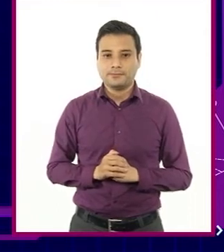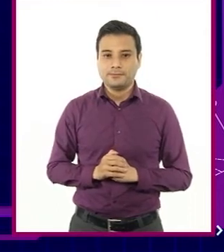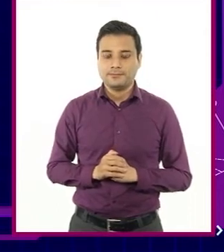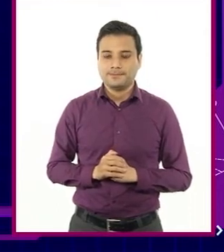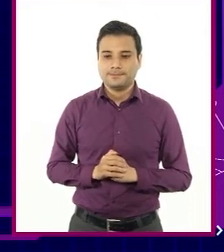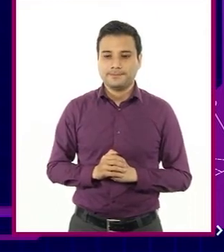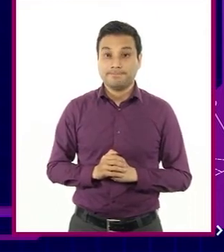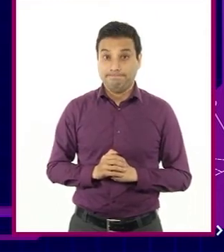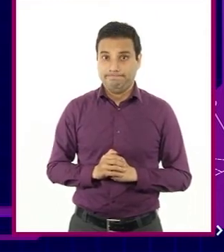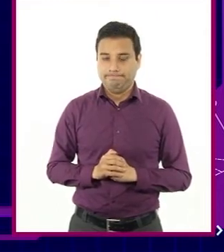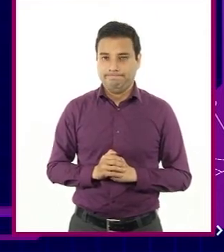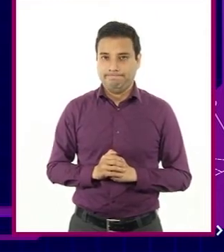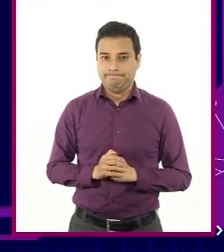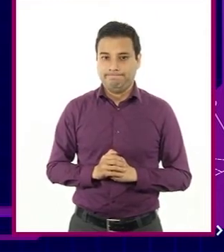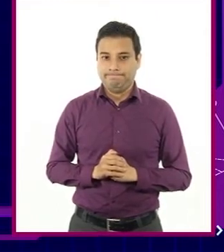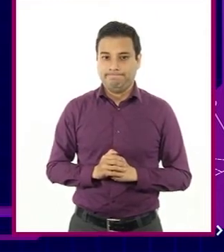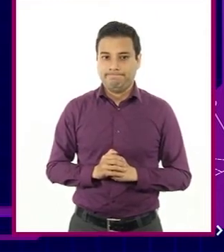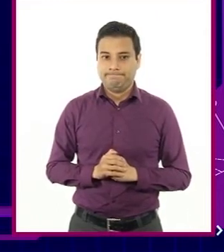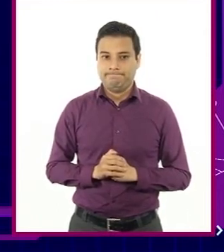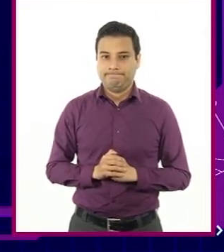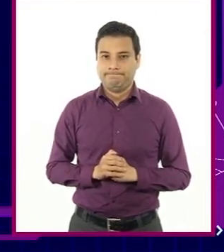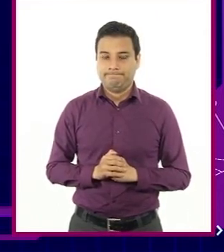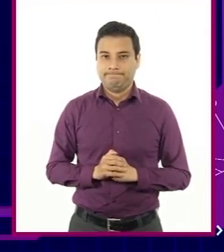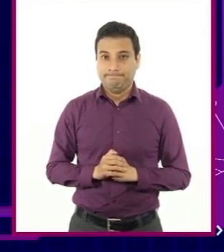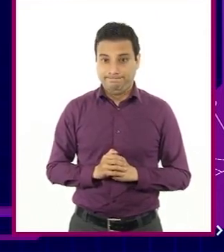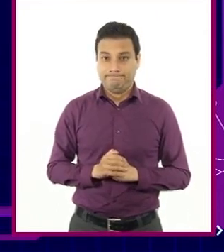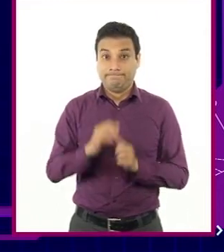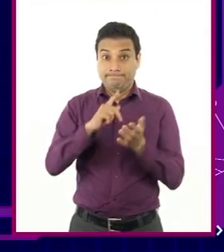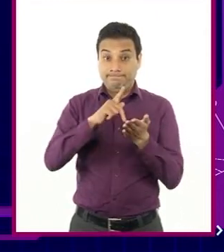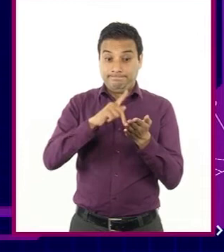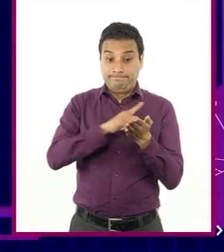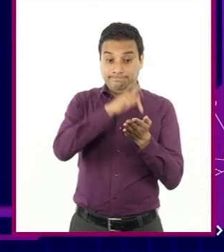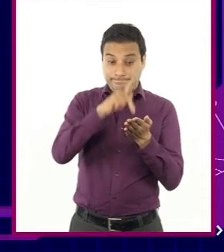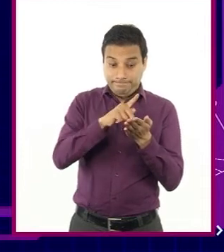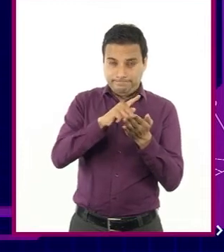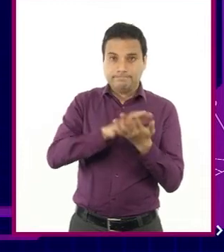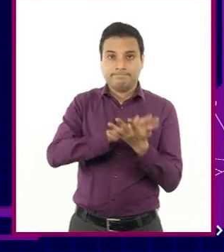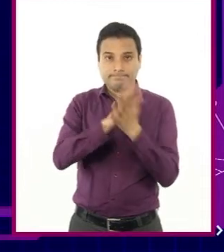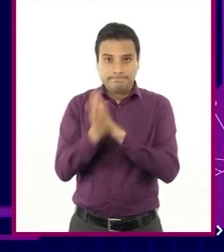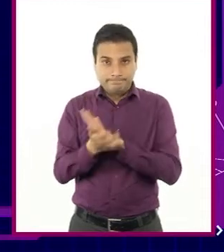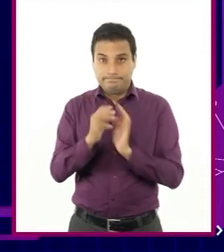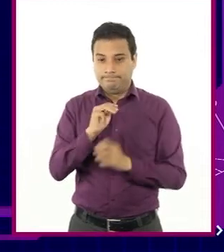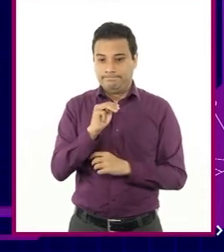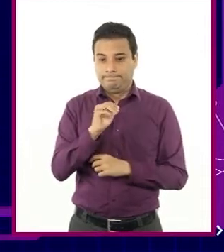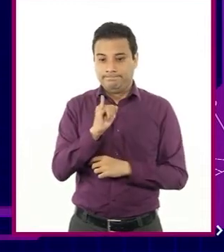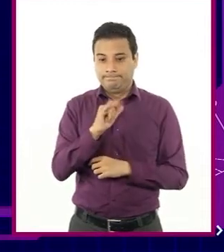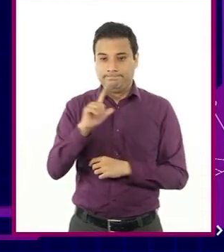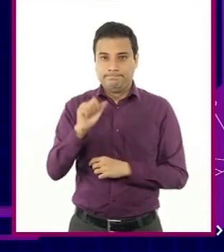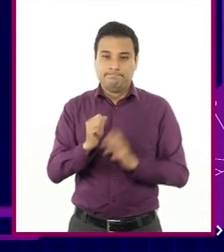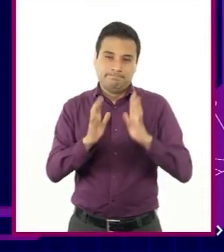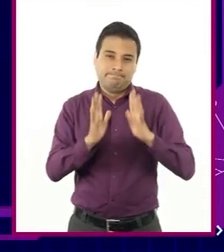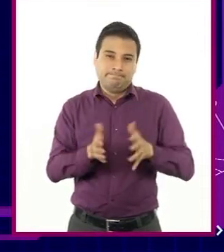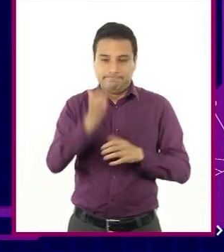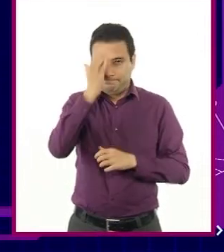367.42 millas. Así, determinamos la distancia de Monterrey a Durango. Es de